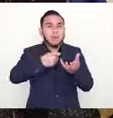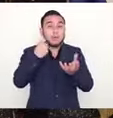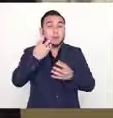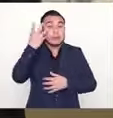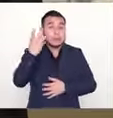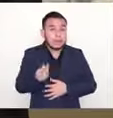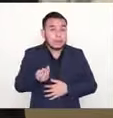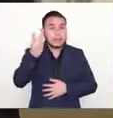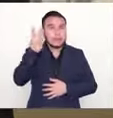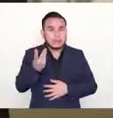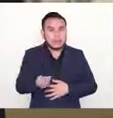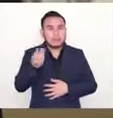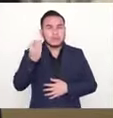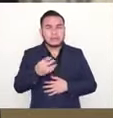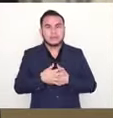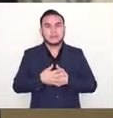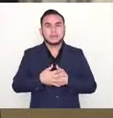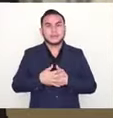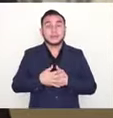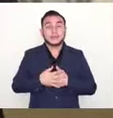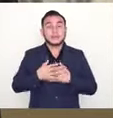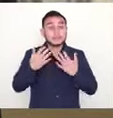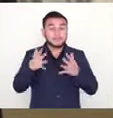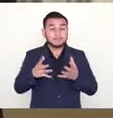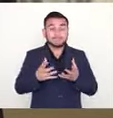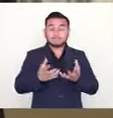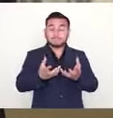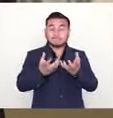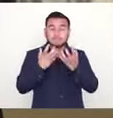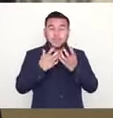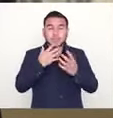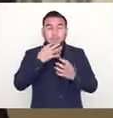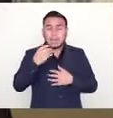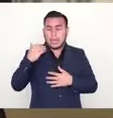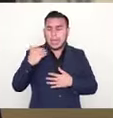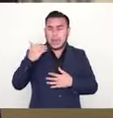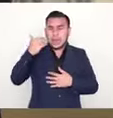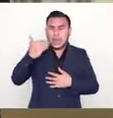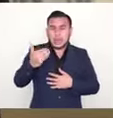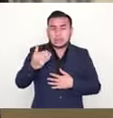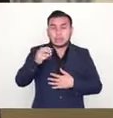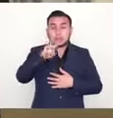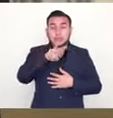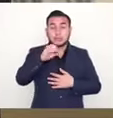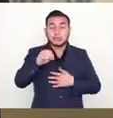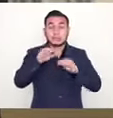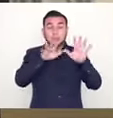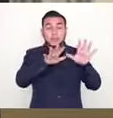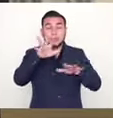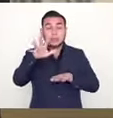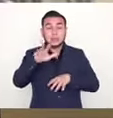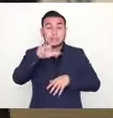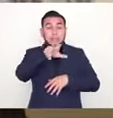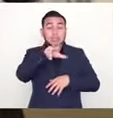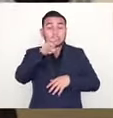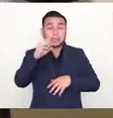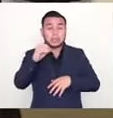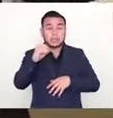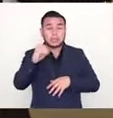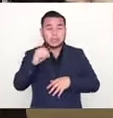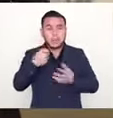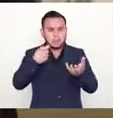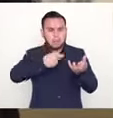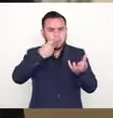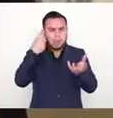diarios hubo días de santos misiones y años con un año el 2015 que el promedio anduvo por 30 homicidios diarios en todo el